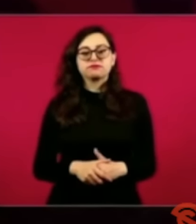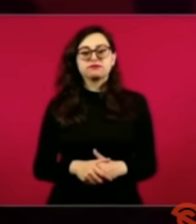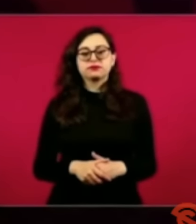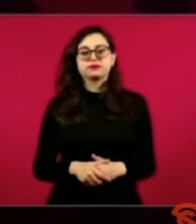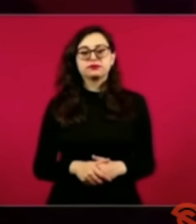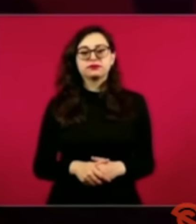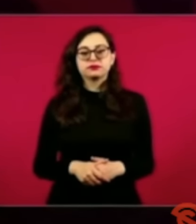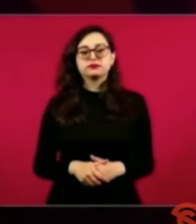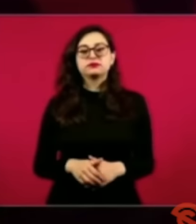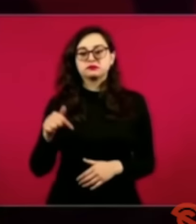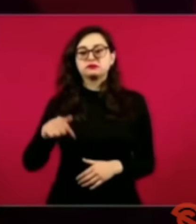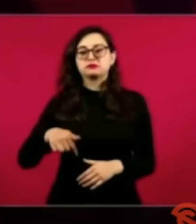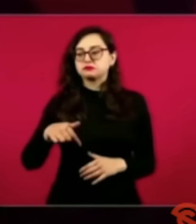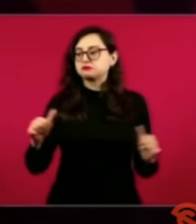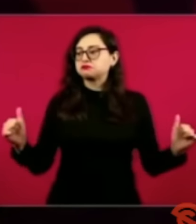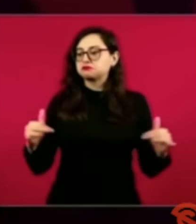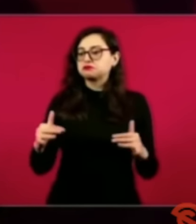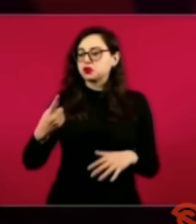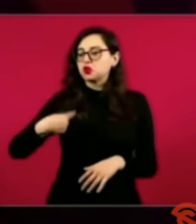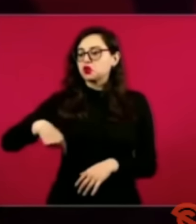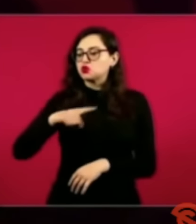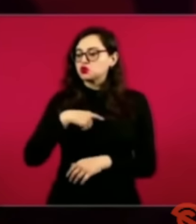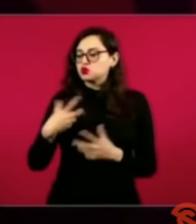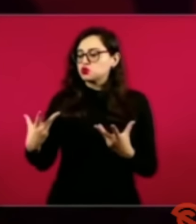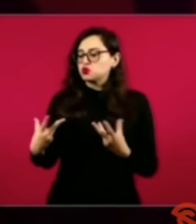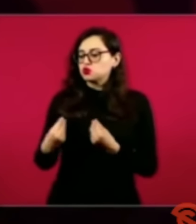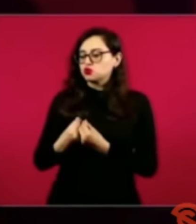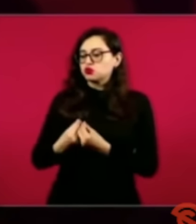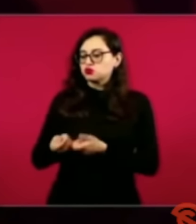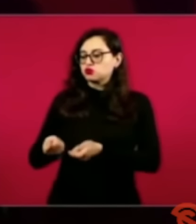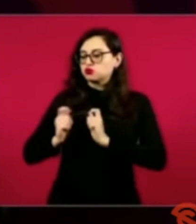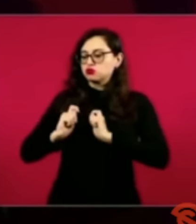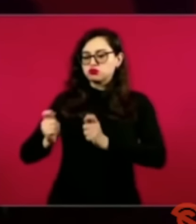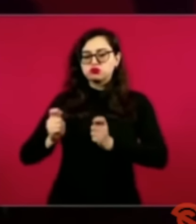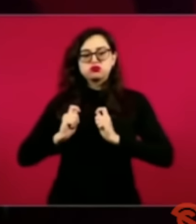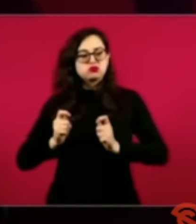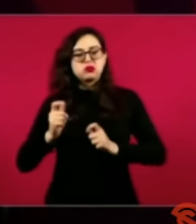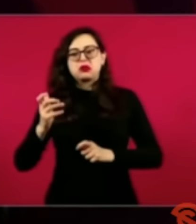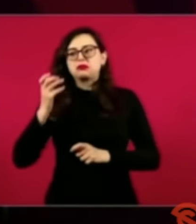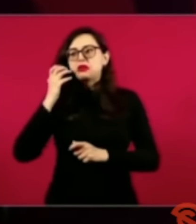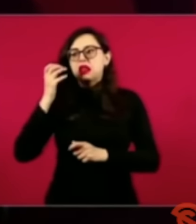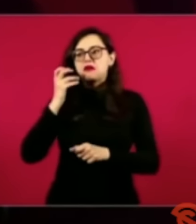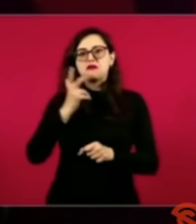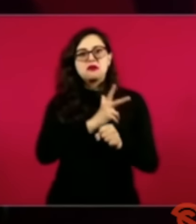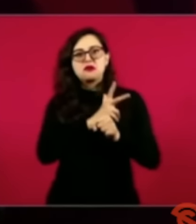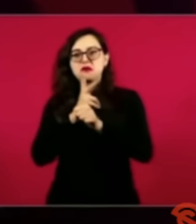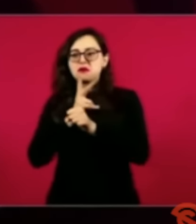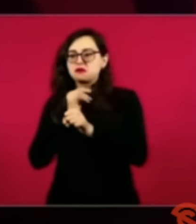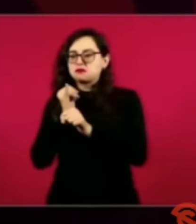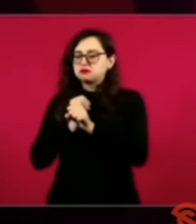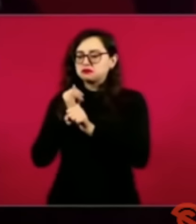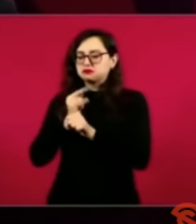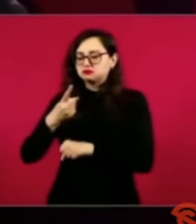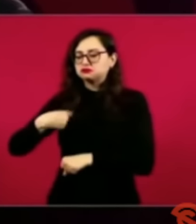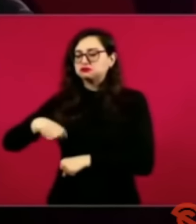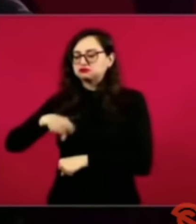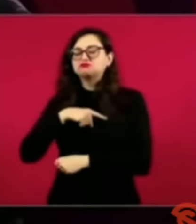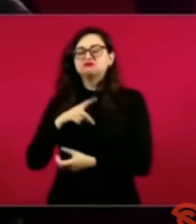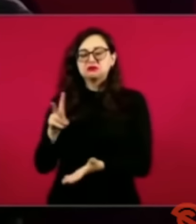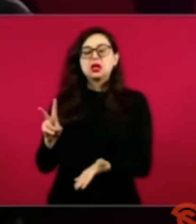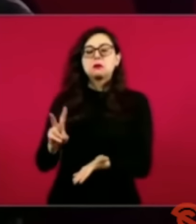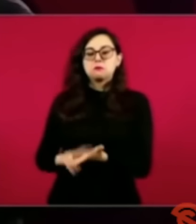validando esto que hacemos desde nuestras cámaras, desde nuestros teléfonos, porque sin la